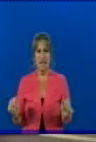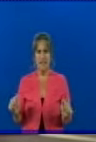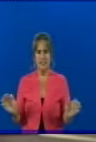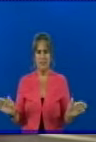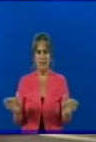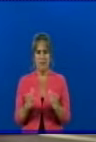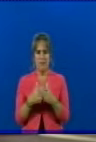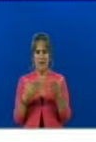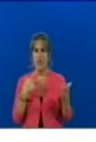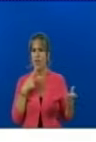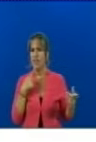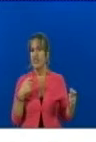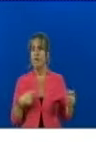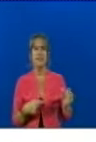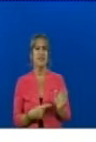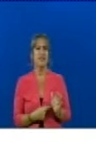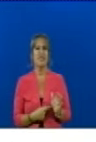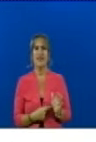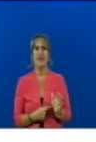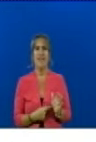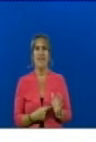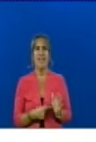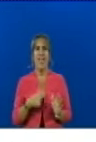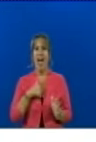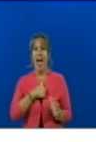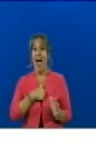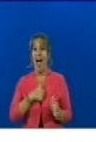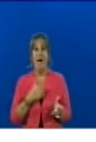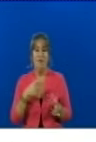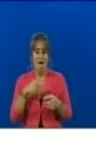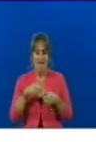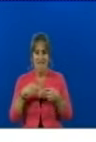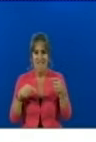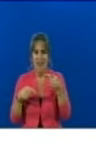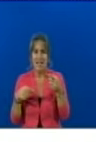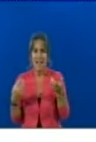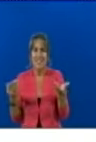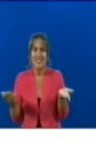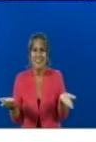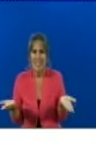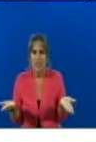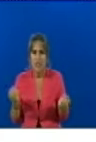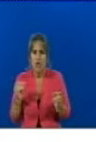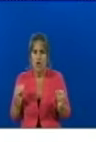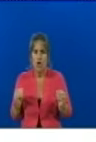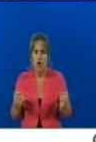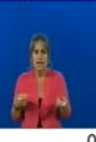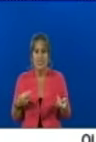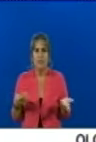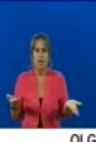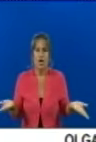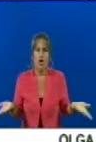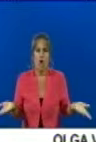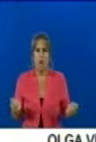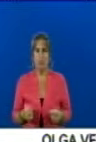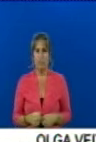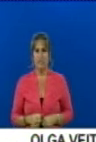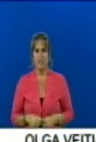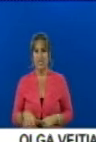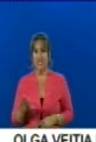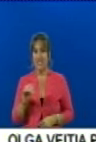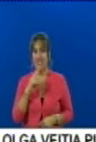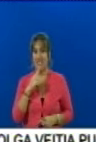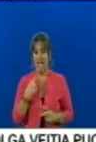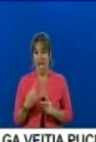Sierra Maestra, tiene que ver con los productos de aseo. ¿Qué garantía hay para estos productos? ¿Cómo se están distribuyendo? Bueno, en el caso de